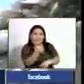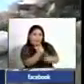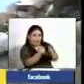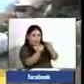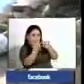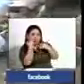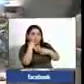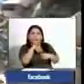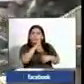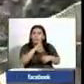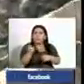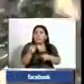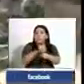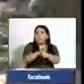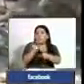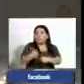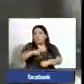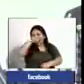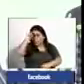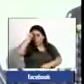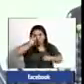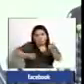del tren de aseo.